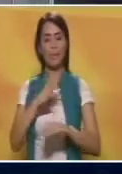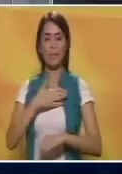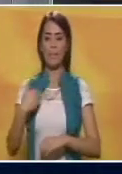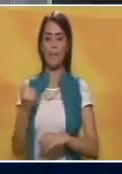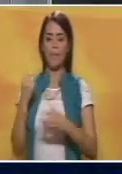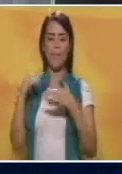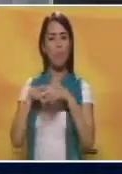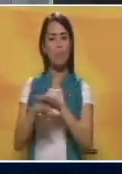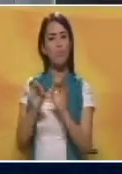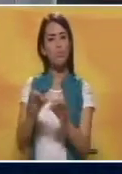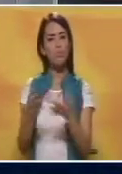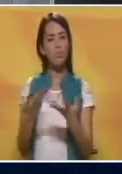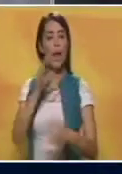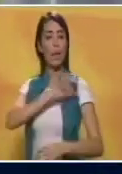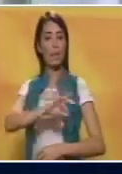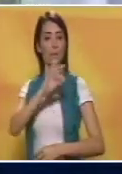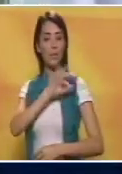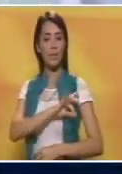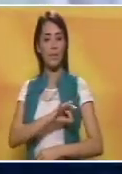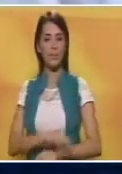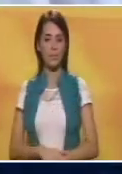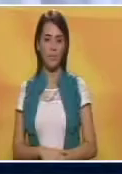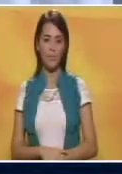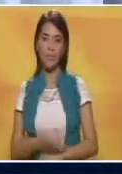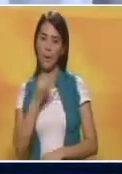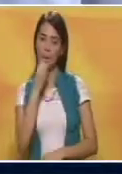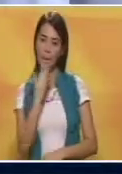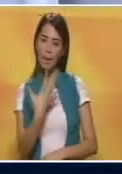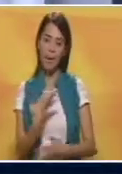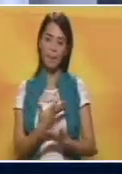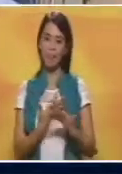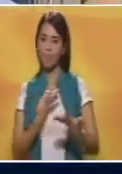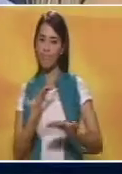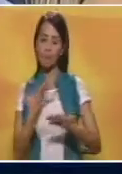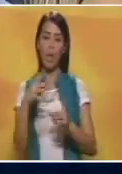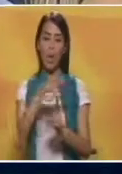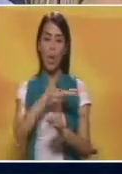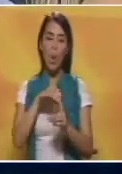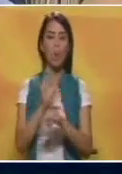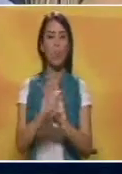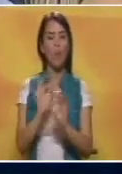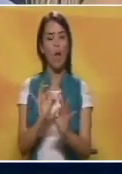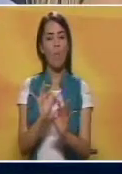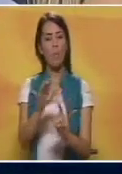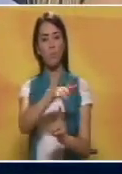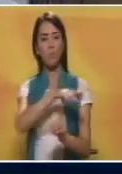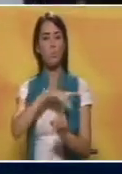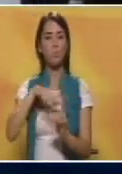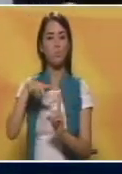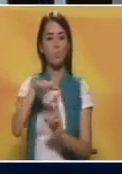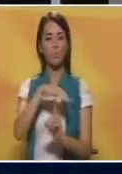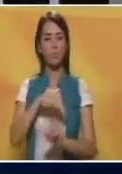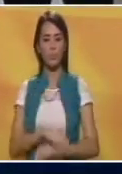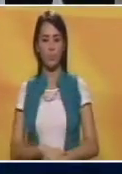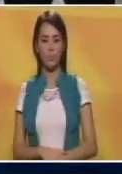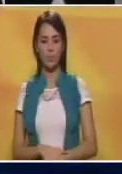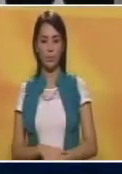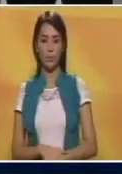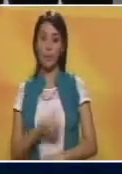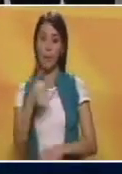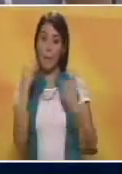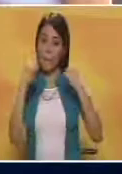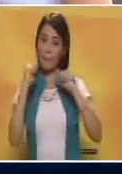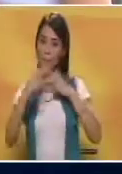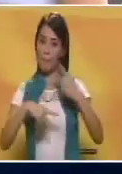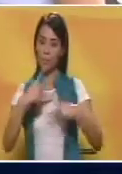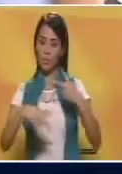involucrar a la sociedad queremos involucrar el bienestar ecológico y bienestar del medio ambiente dentro de lo que son nuestras prácticas de